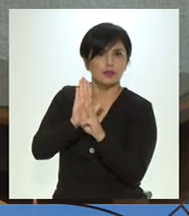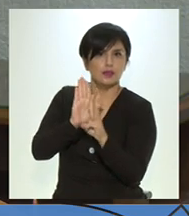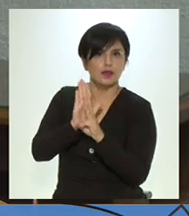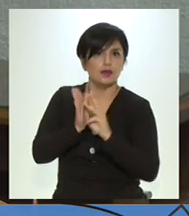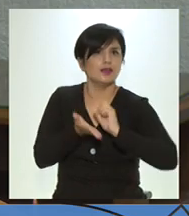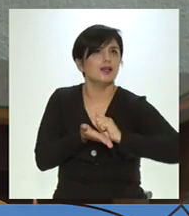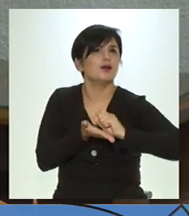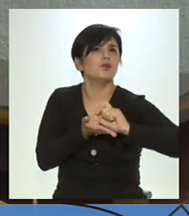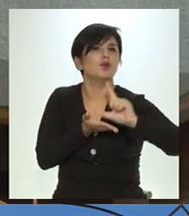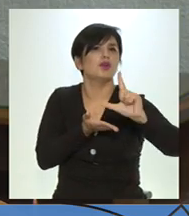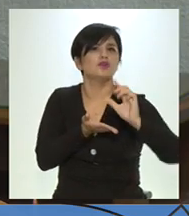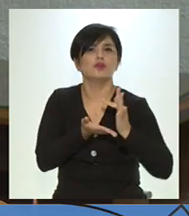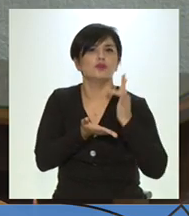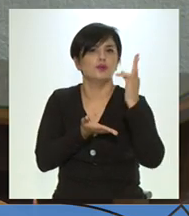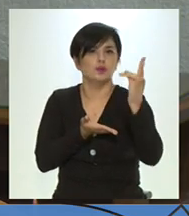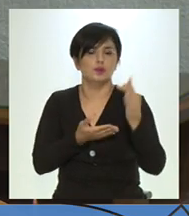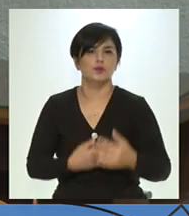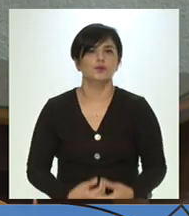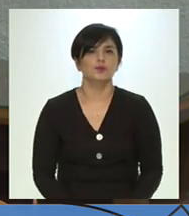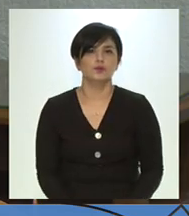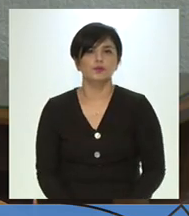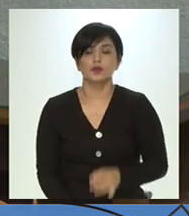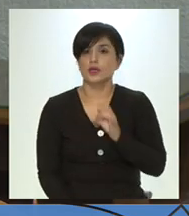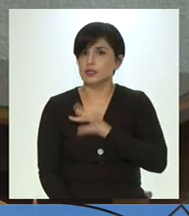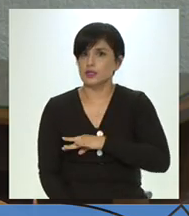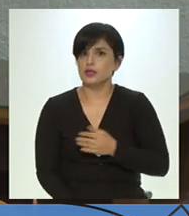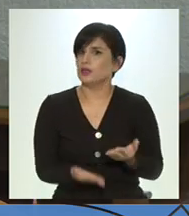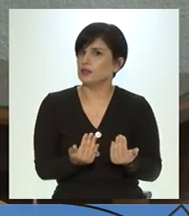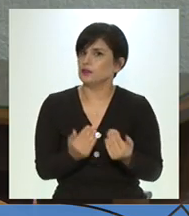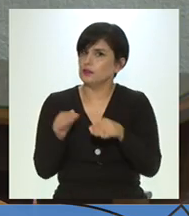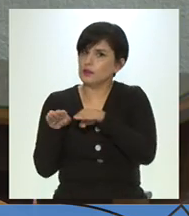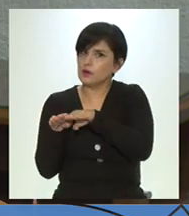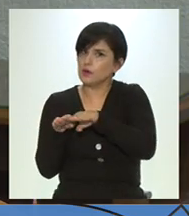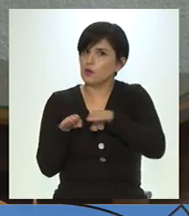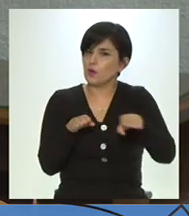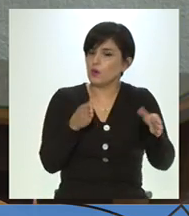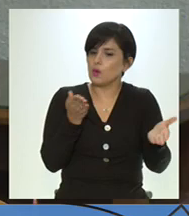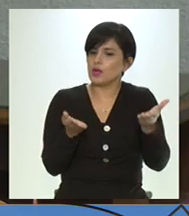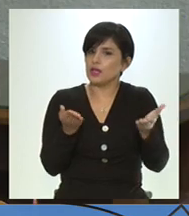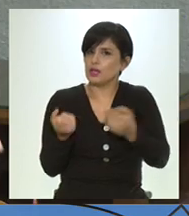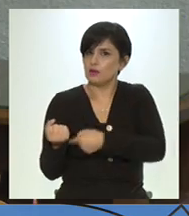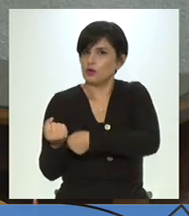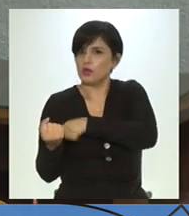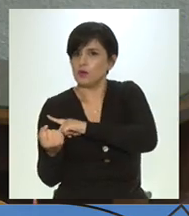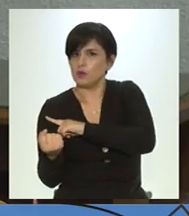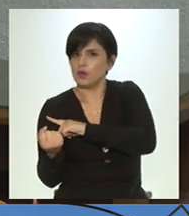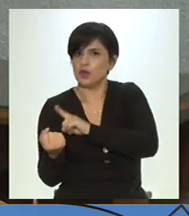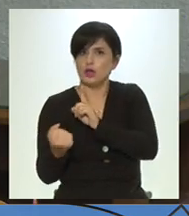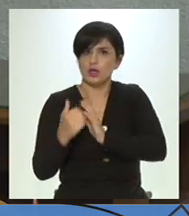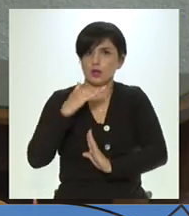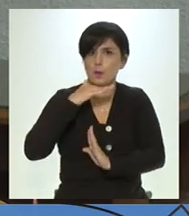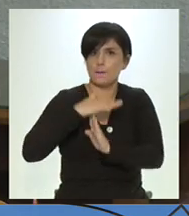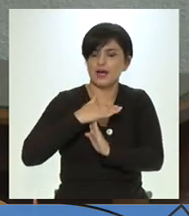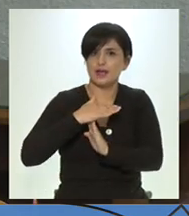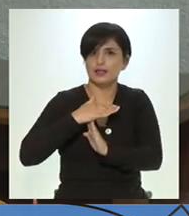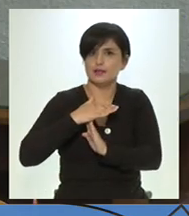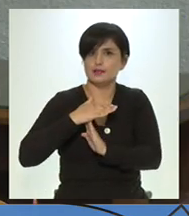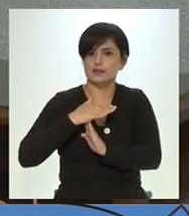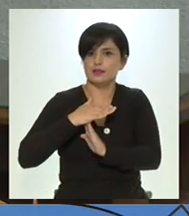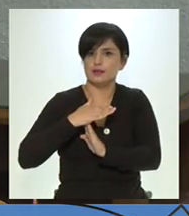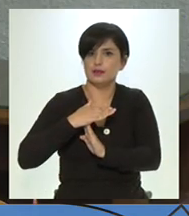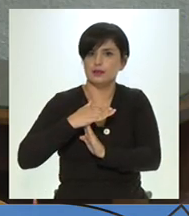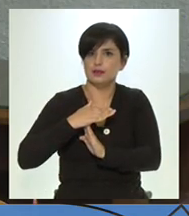histórica chile necesita un equilibrio de poderes que no paralice la acción perentoria del